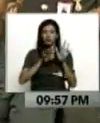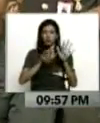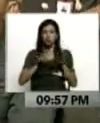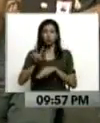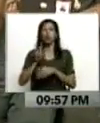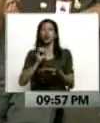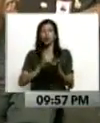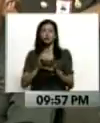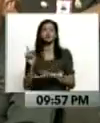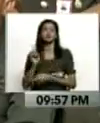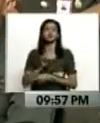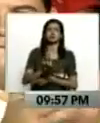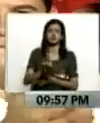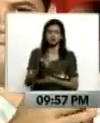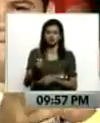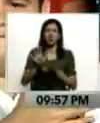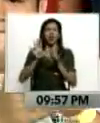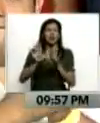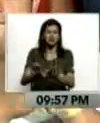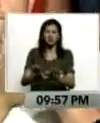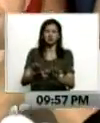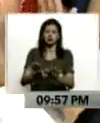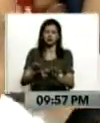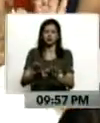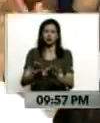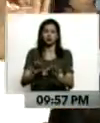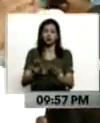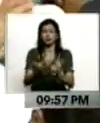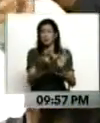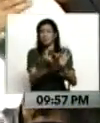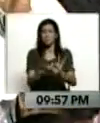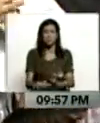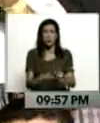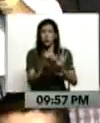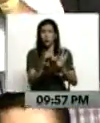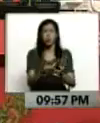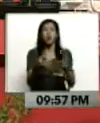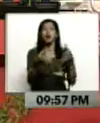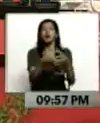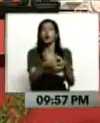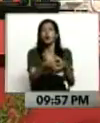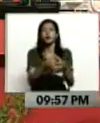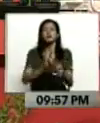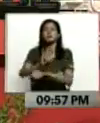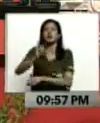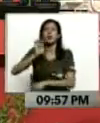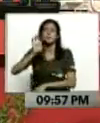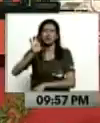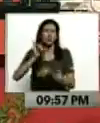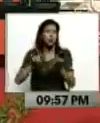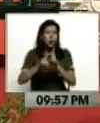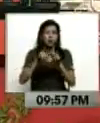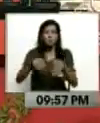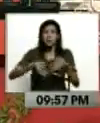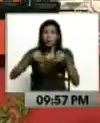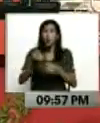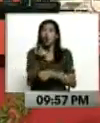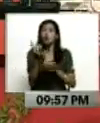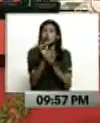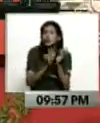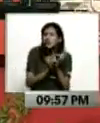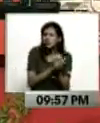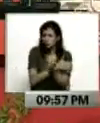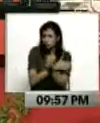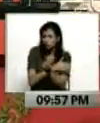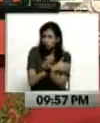92 o sea es son agentes de la burguesía son los mismos que el 11 de